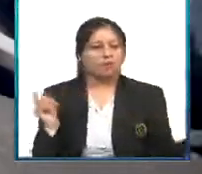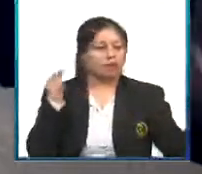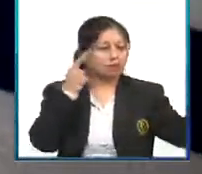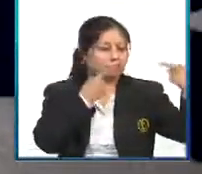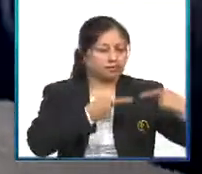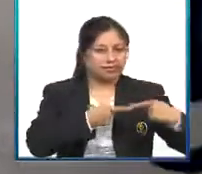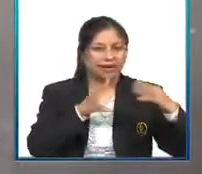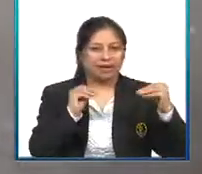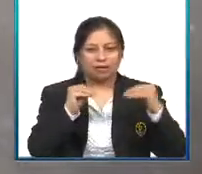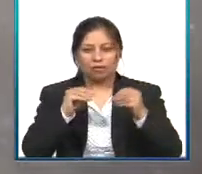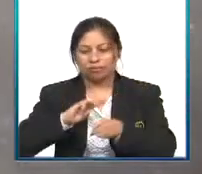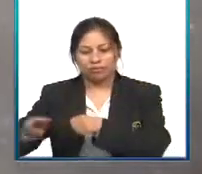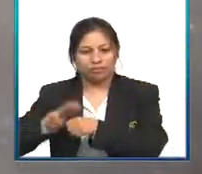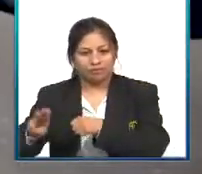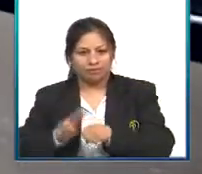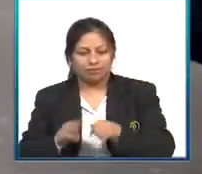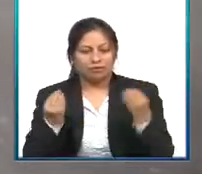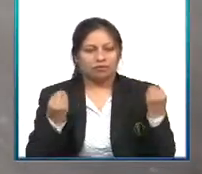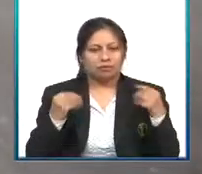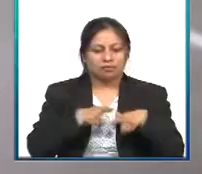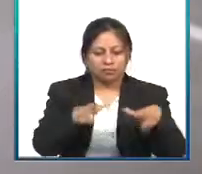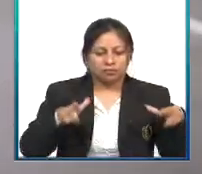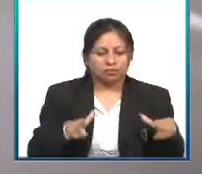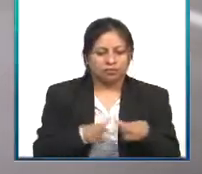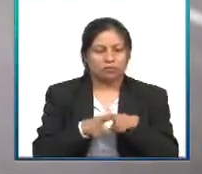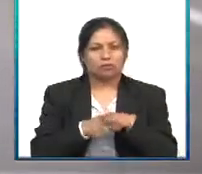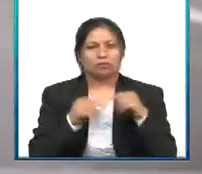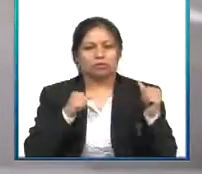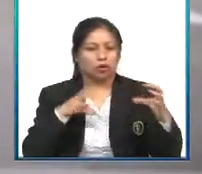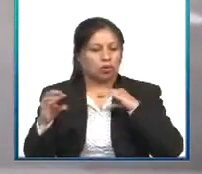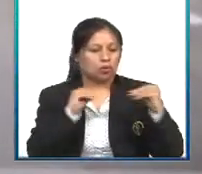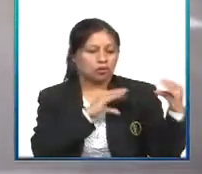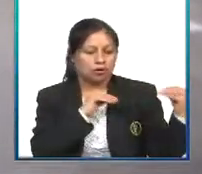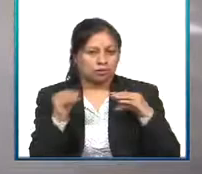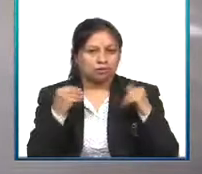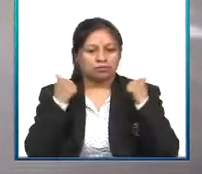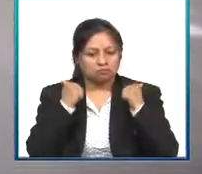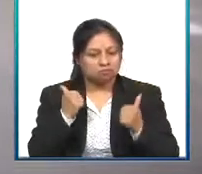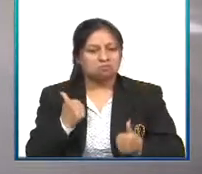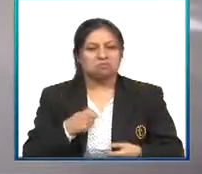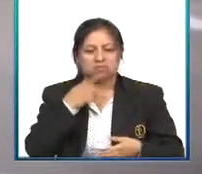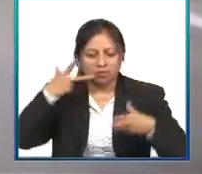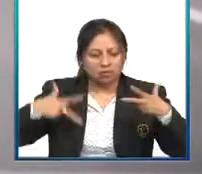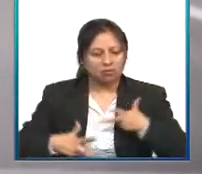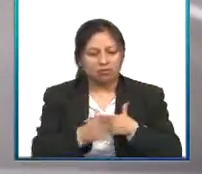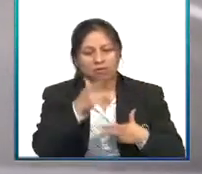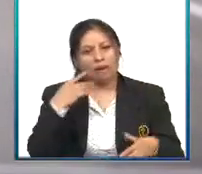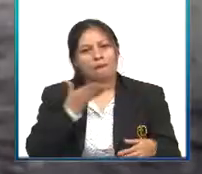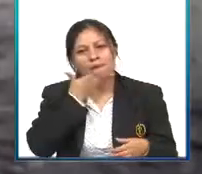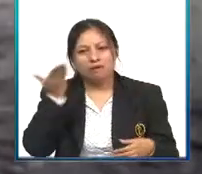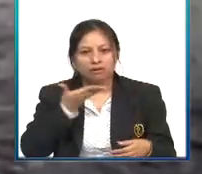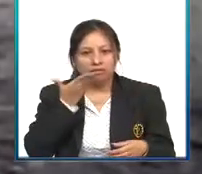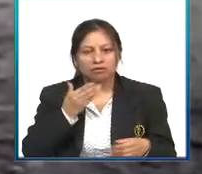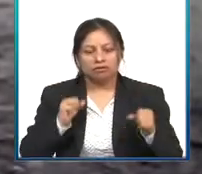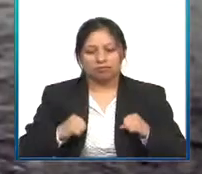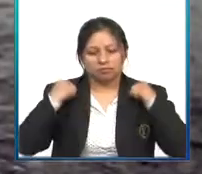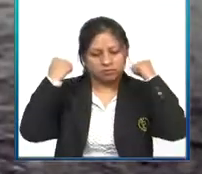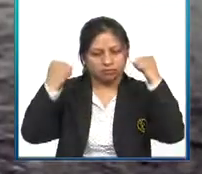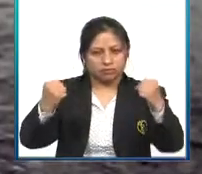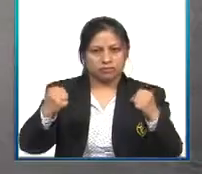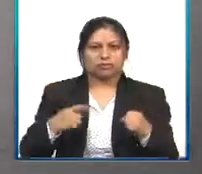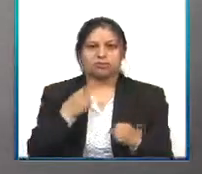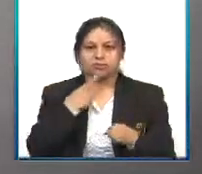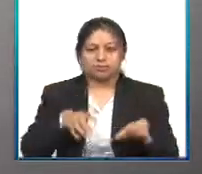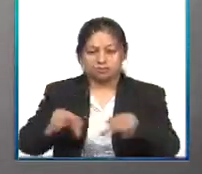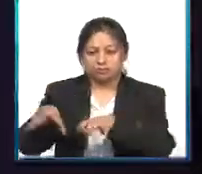Pachún hacia Tecpan, de tal manera que varias localidades tengan comunicación, beneficiando el paso del transporte, mercadería y fortalecimiento